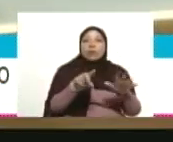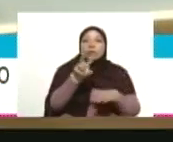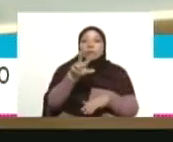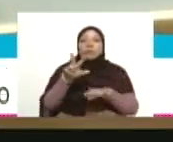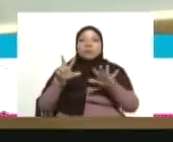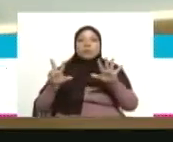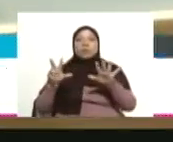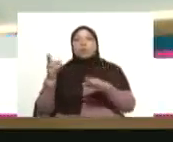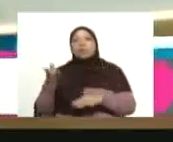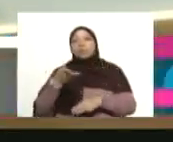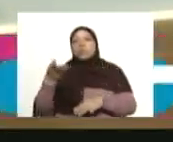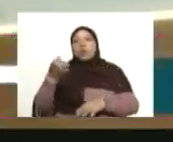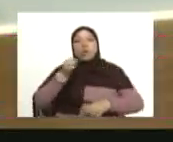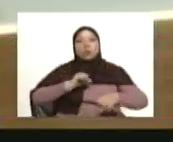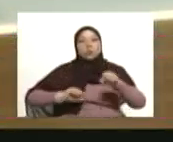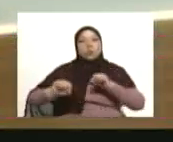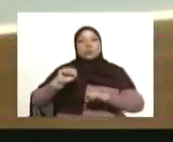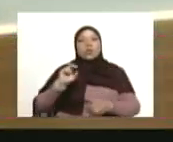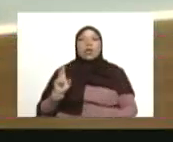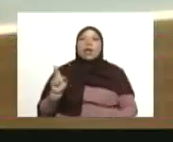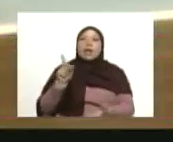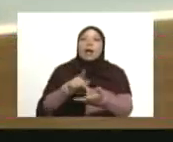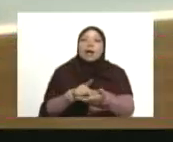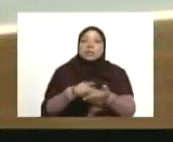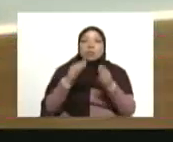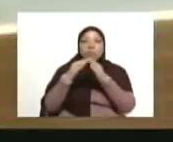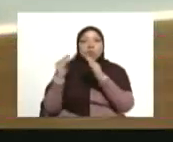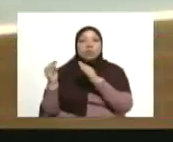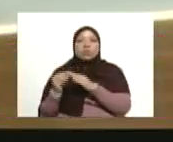628 despliegues sociales, visitas casa por casa,